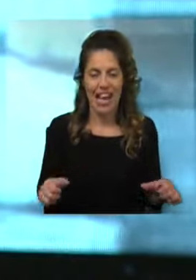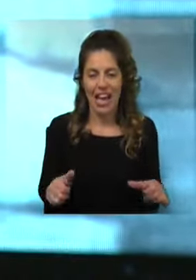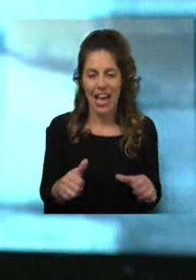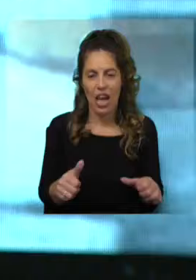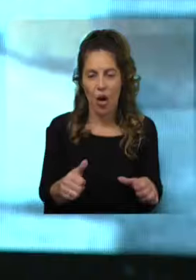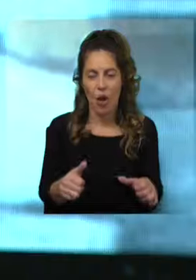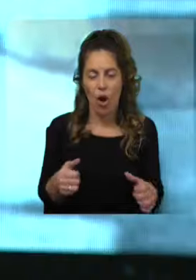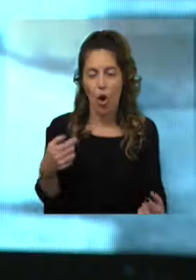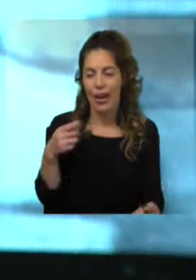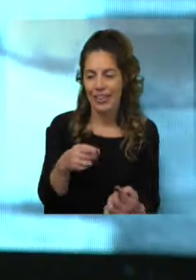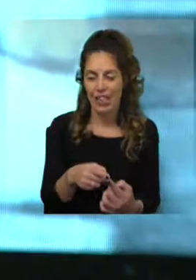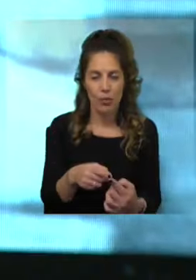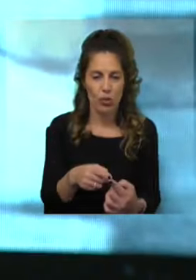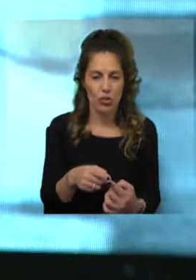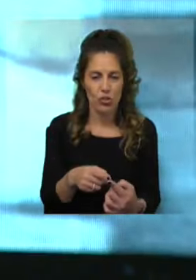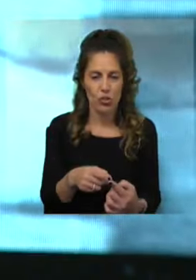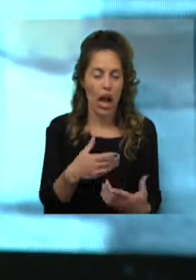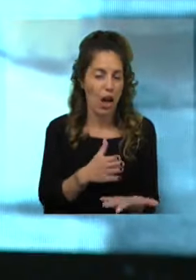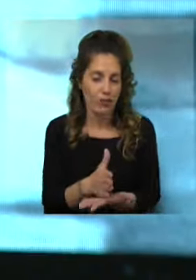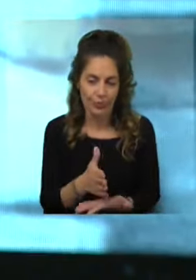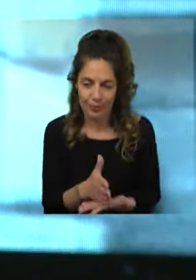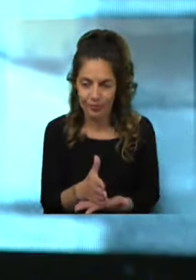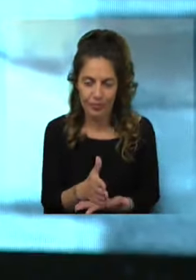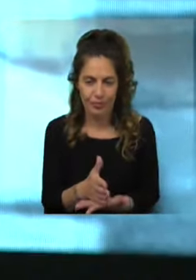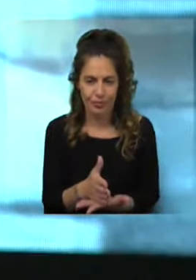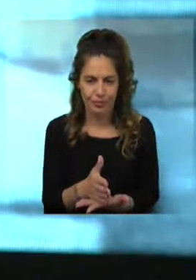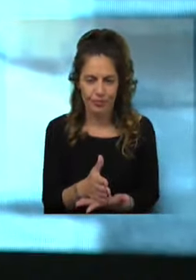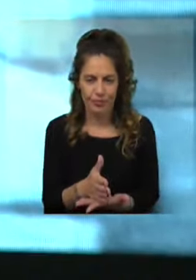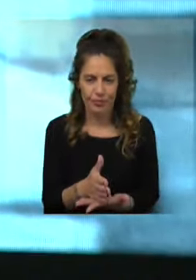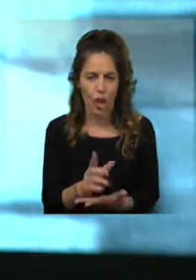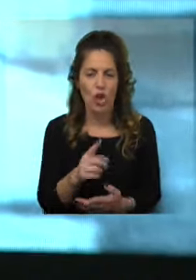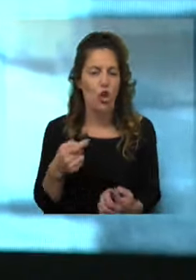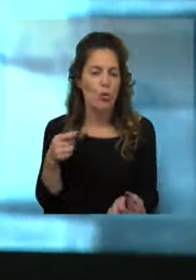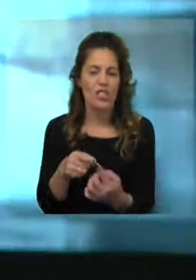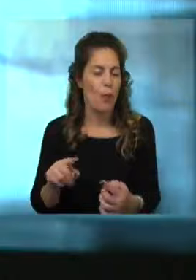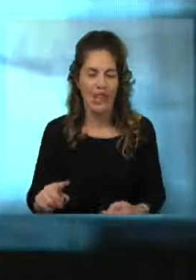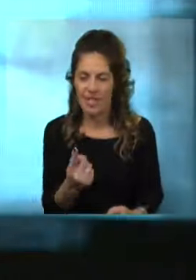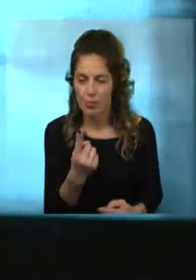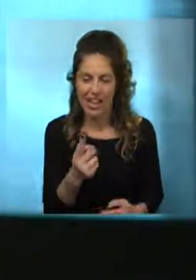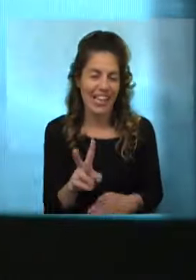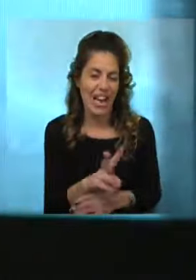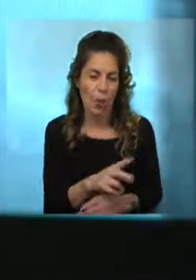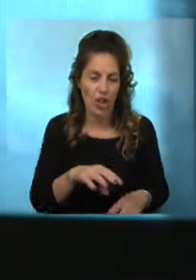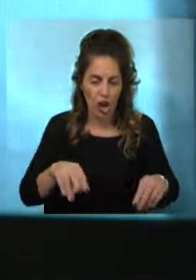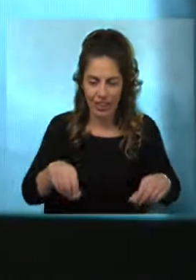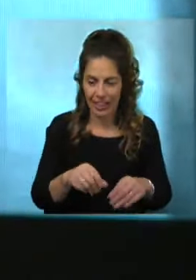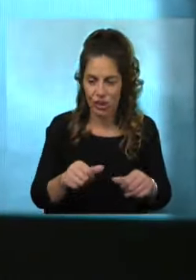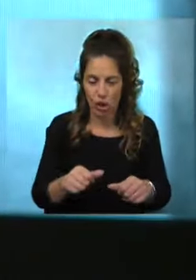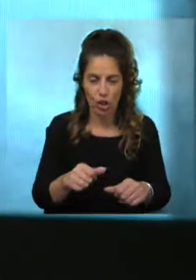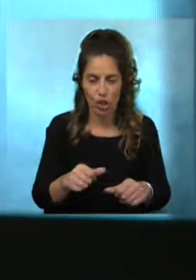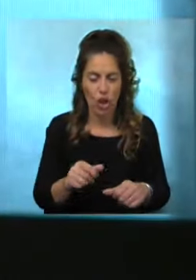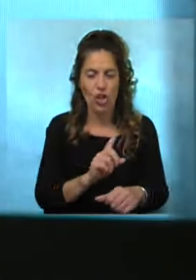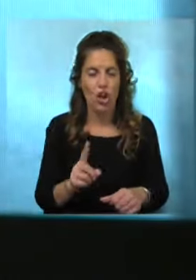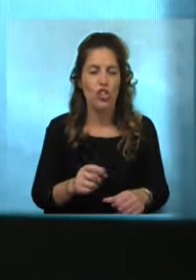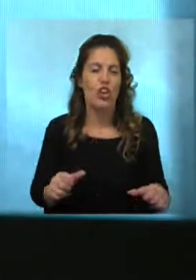las misiones que son lo que se llaman subsidiaria O sea no su eh misión principal que es la del cuidado del territorio la soberanía sino que son